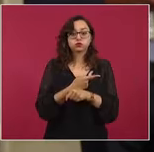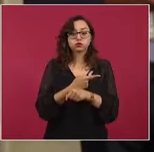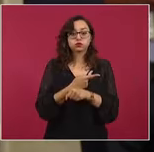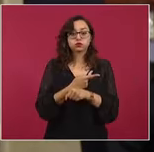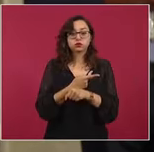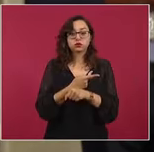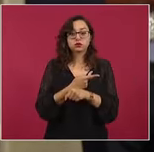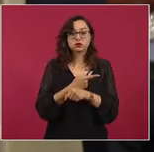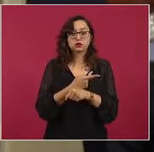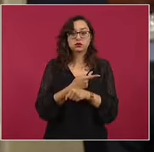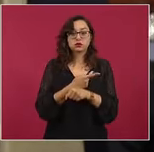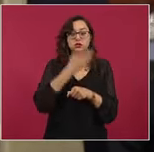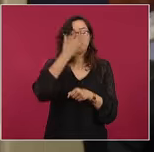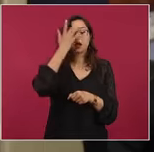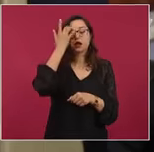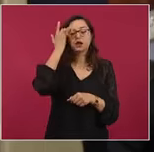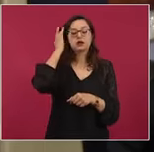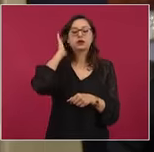han sido